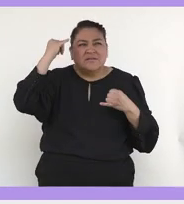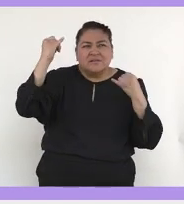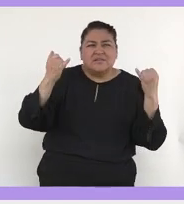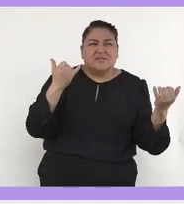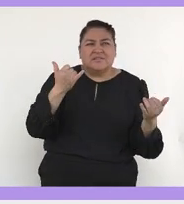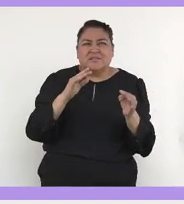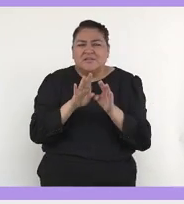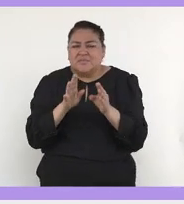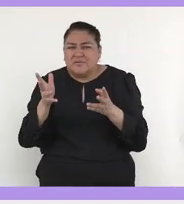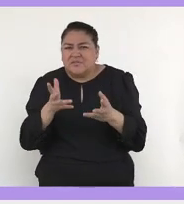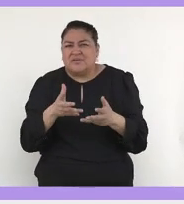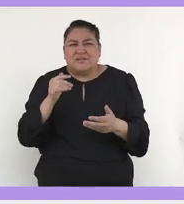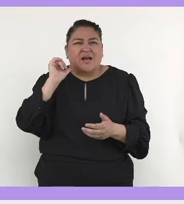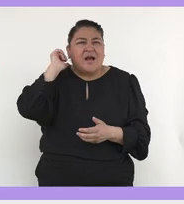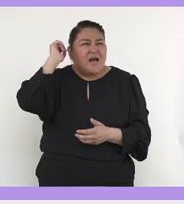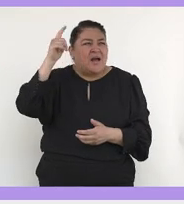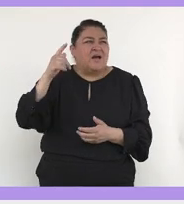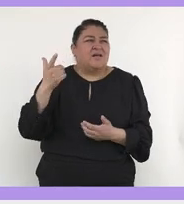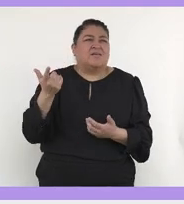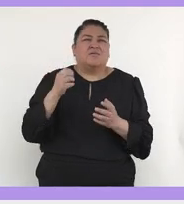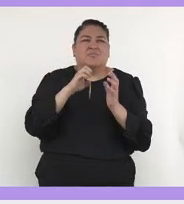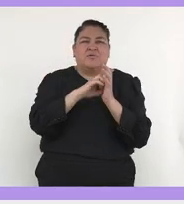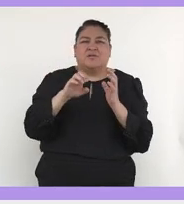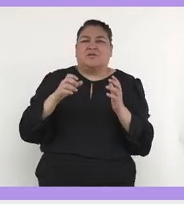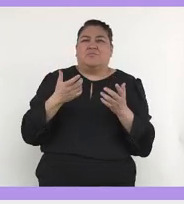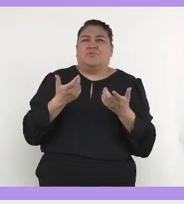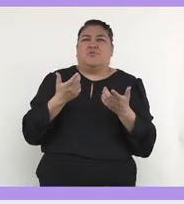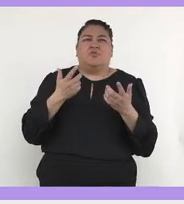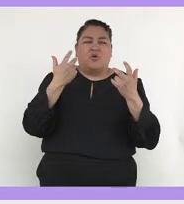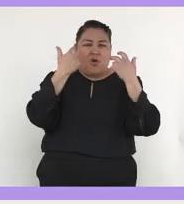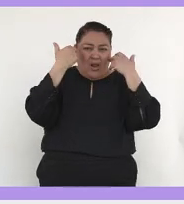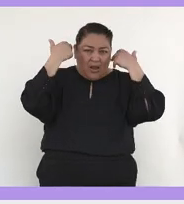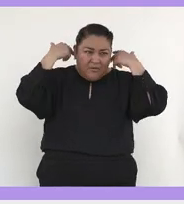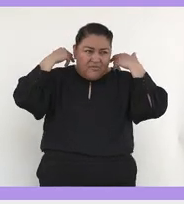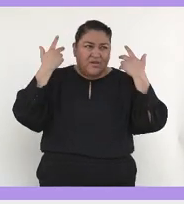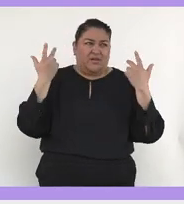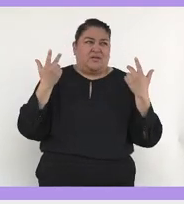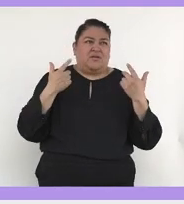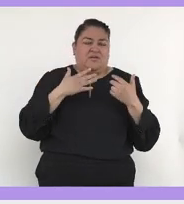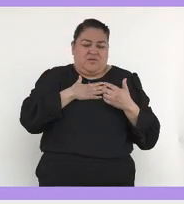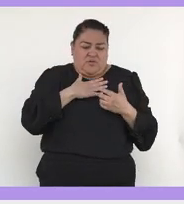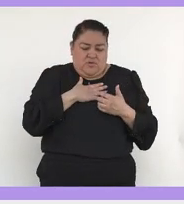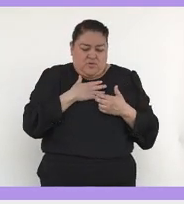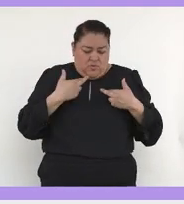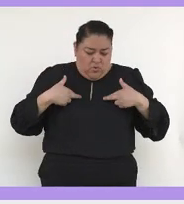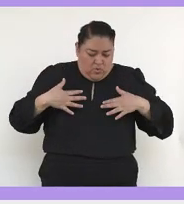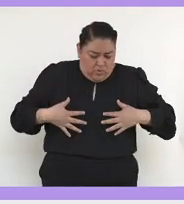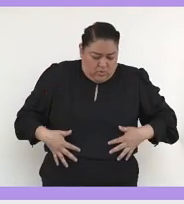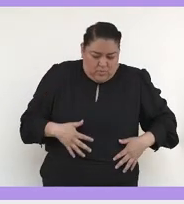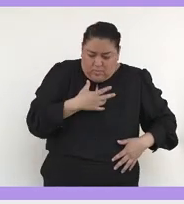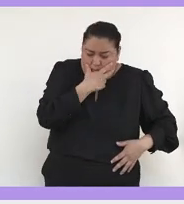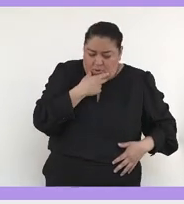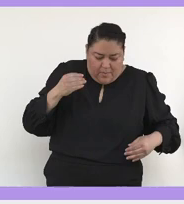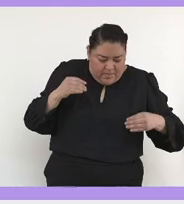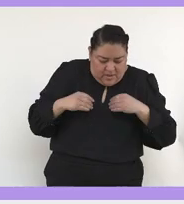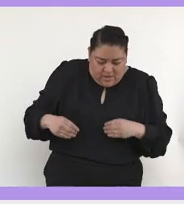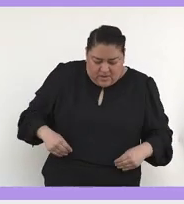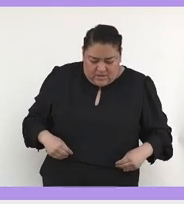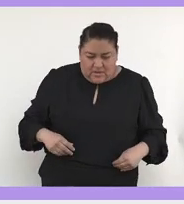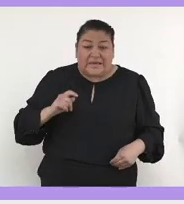desde tonterías a lo mejor no de decir Ay voy a salir con el pelo corto y me voy a vestir andrógina esa era mi forma de decir no quiero